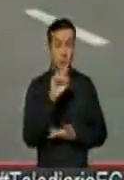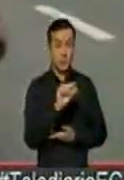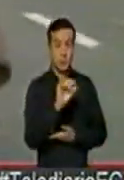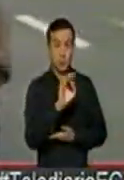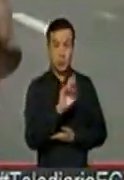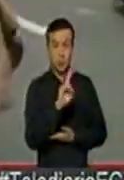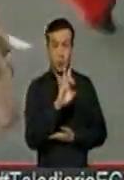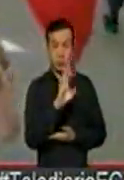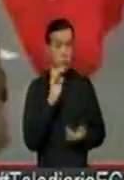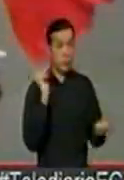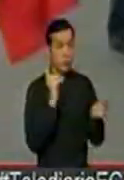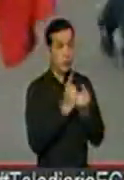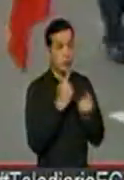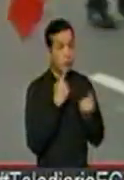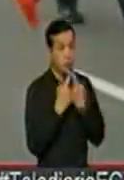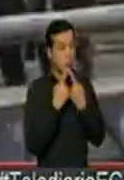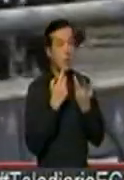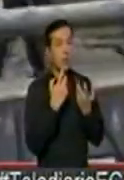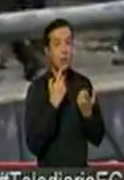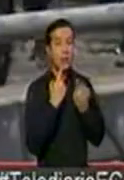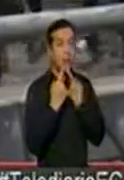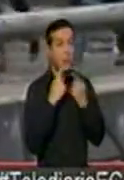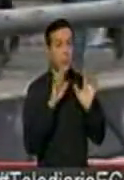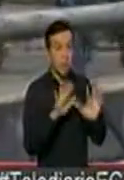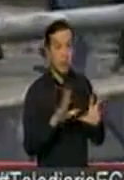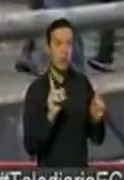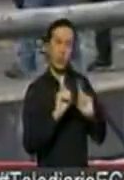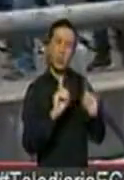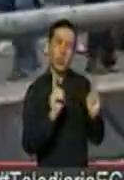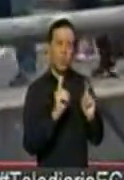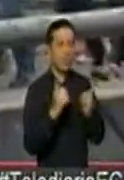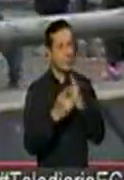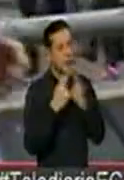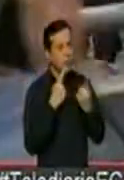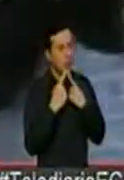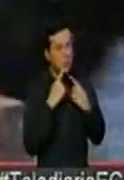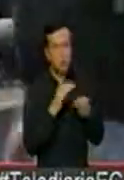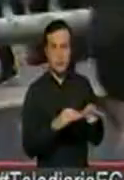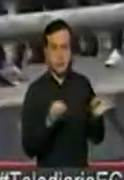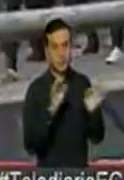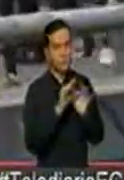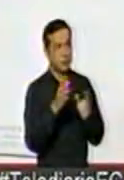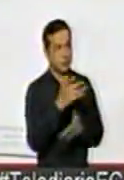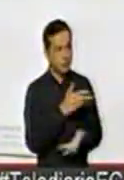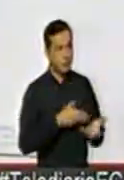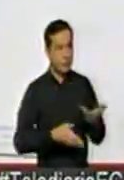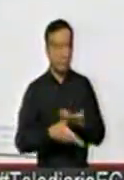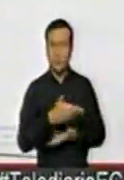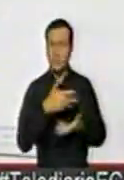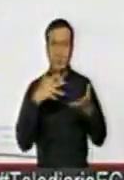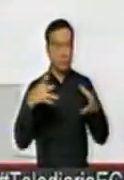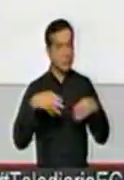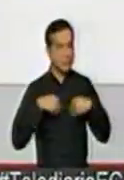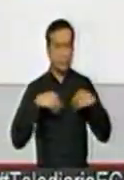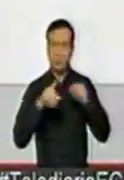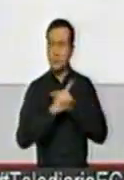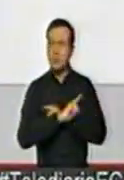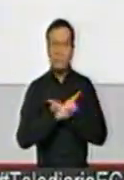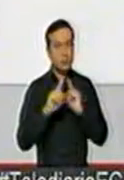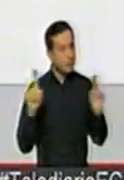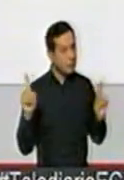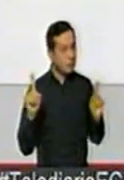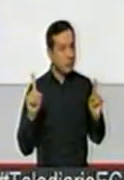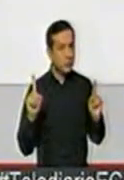de Trabajadores con el fin de que se dé marcha atrás a las protestas que organizan los sindicatos. No vamos a permitir